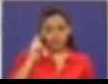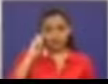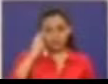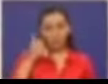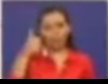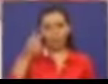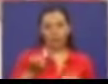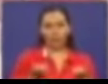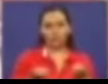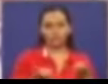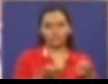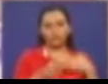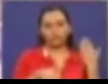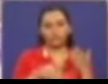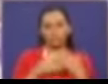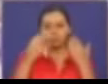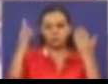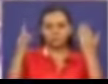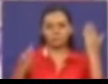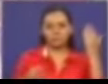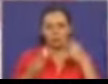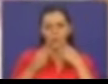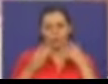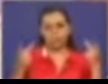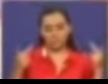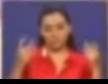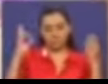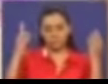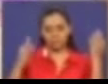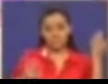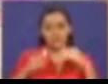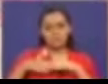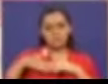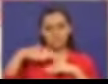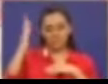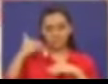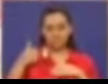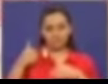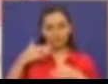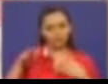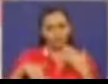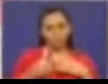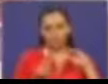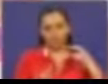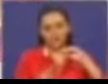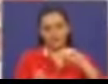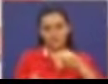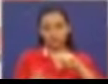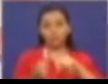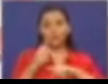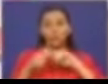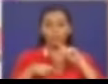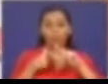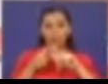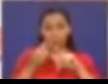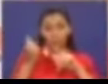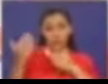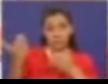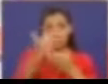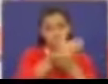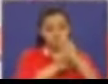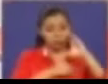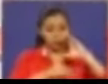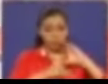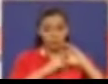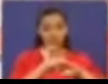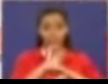el buen manejo de las finanzas públicas, porque tenemos un alto componente de inversión y si caen los ingresos fiscales, lo que